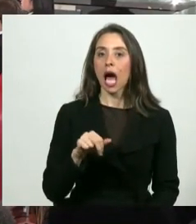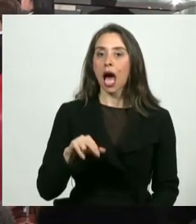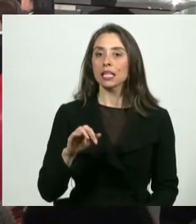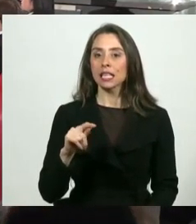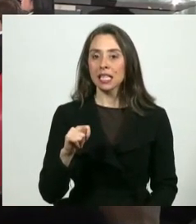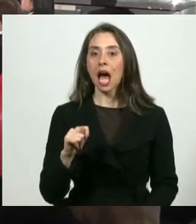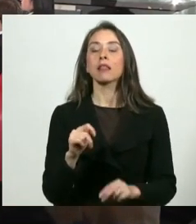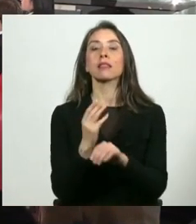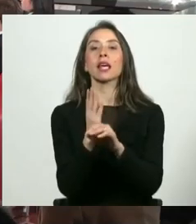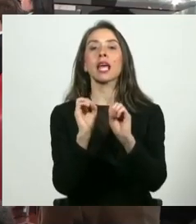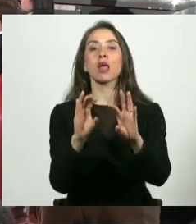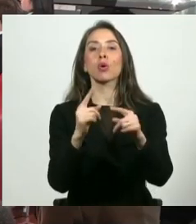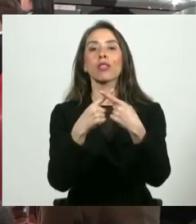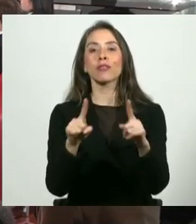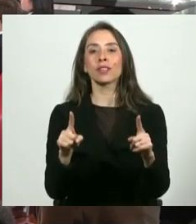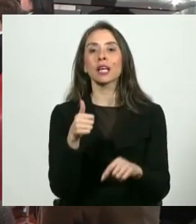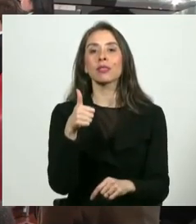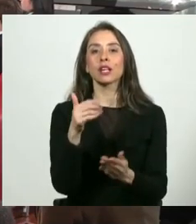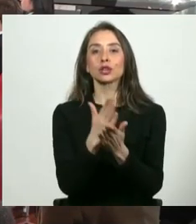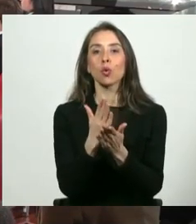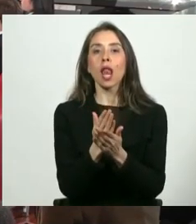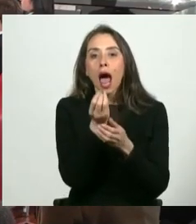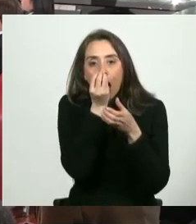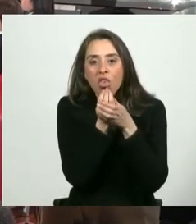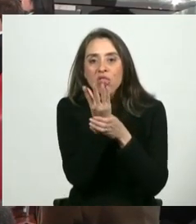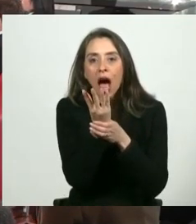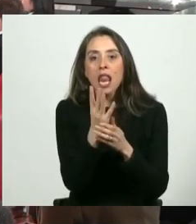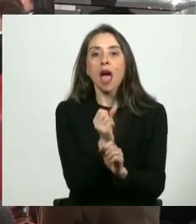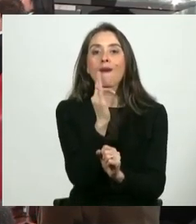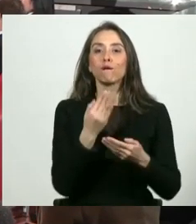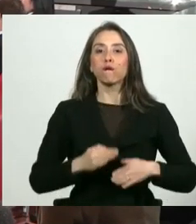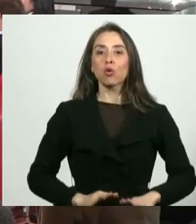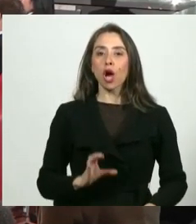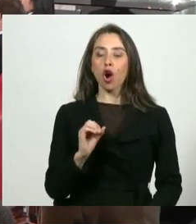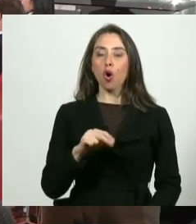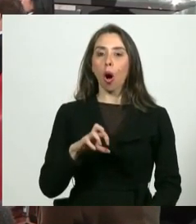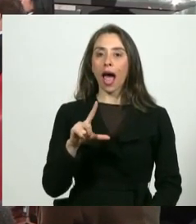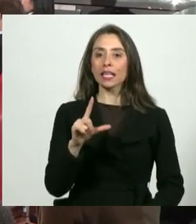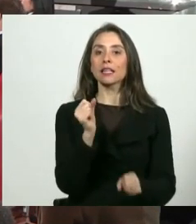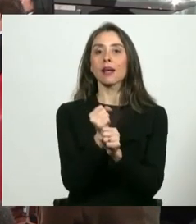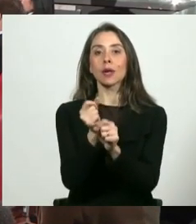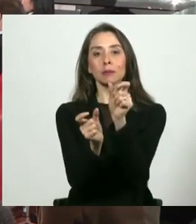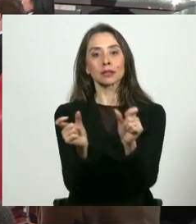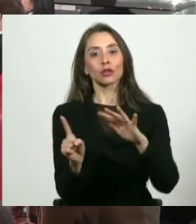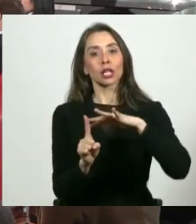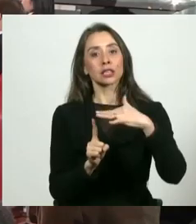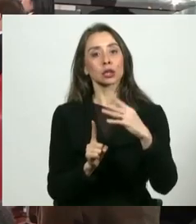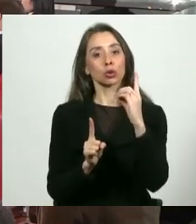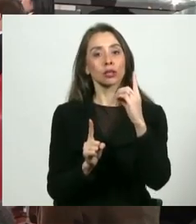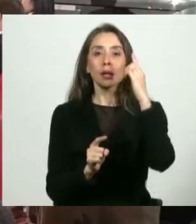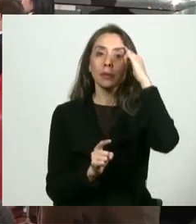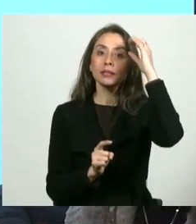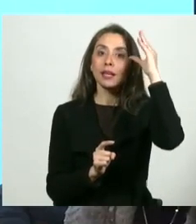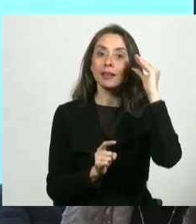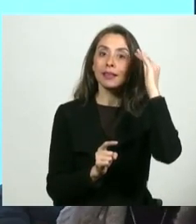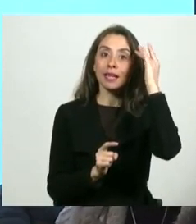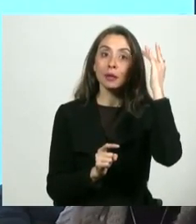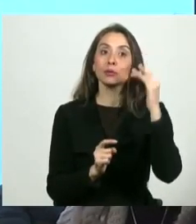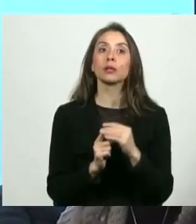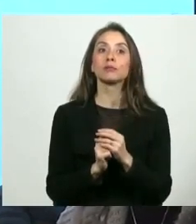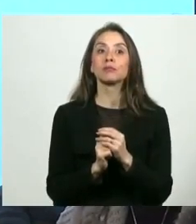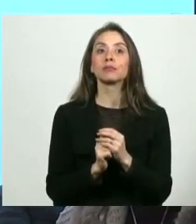educadora diferencial y directora de la Escuela Las Dalias de Fundación Coanil. Nosotros trabajamos con personas en situación de discapacidad intelectual y